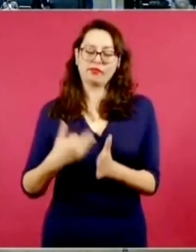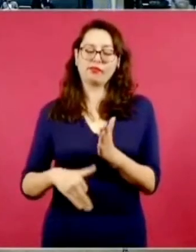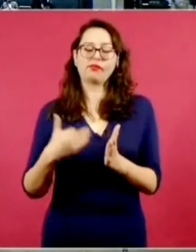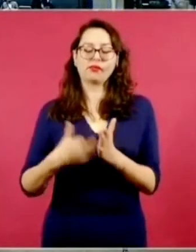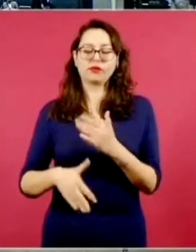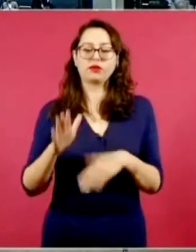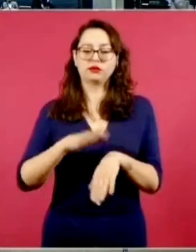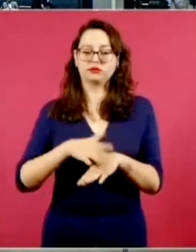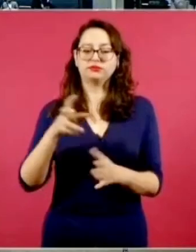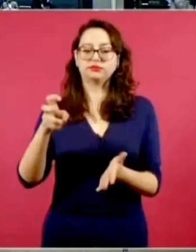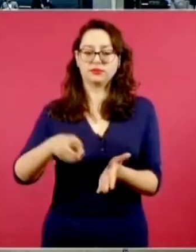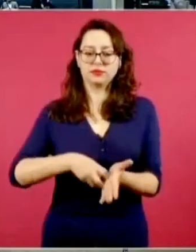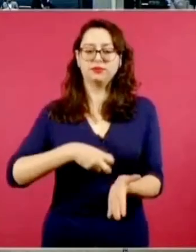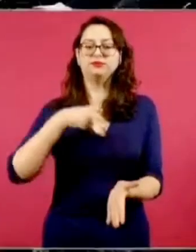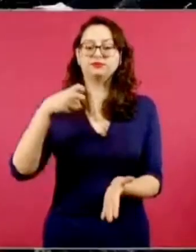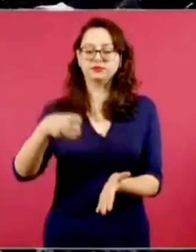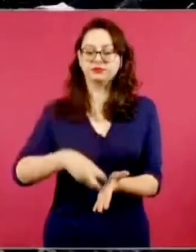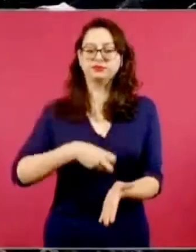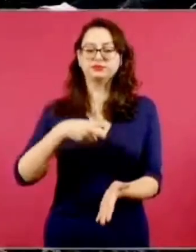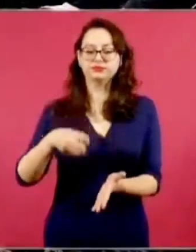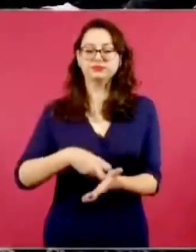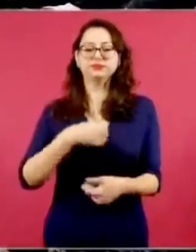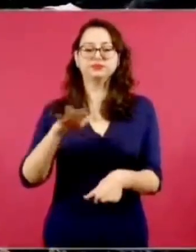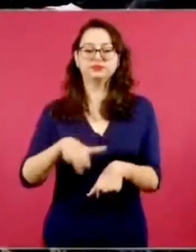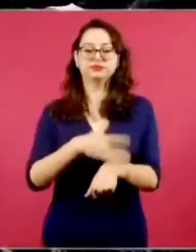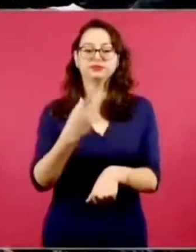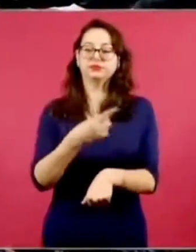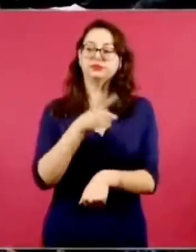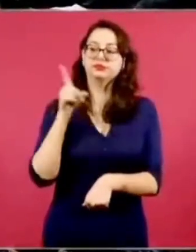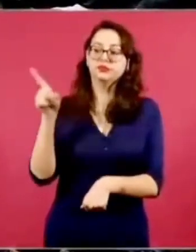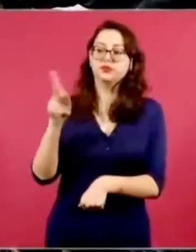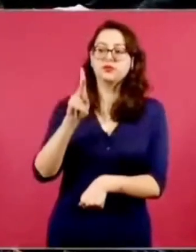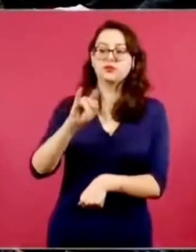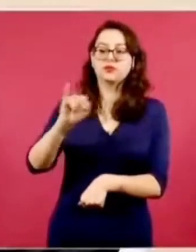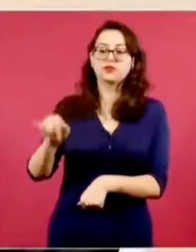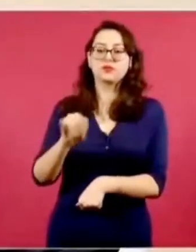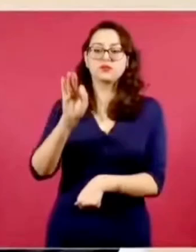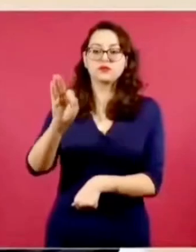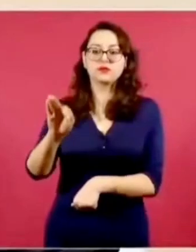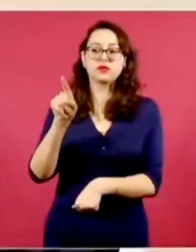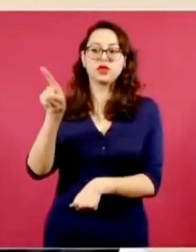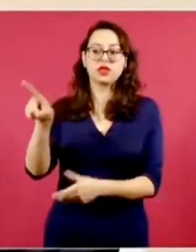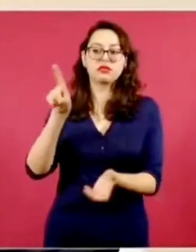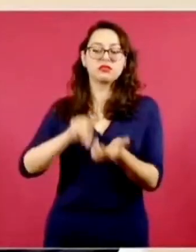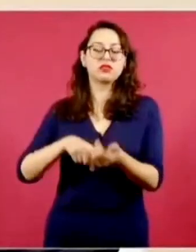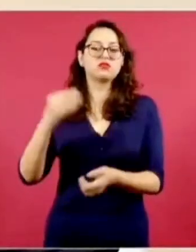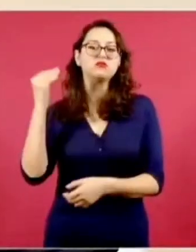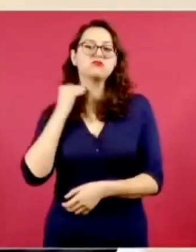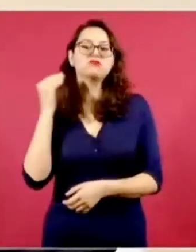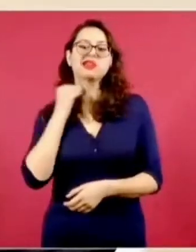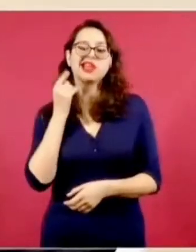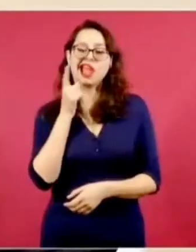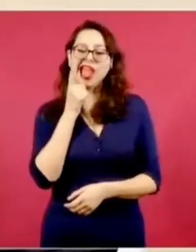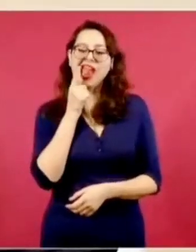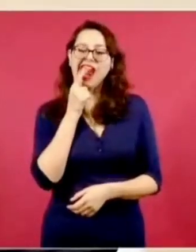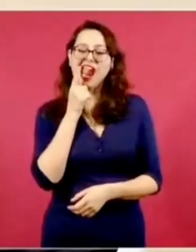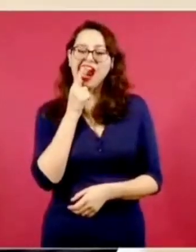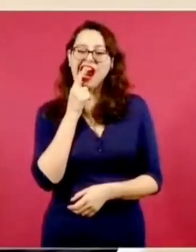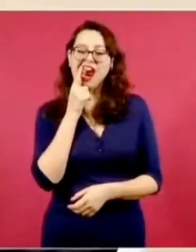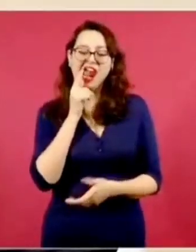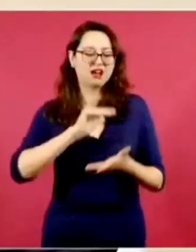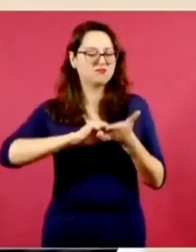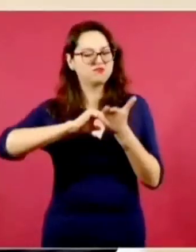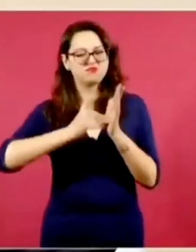porque los marrulleros del Poder Judicial le dieron la vuelta, él